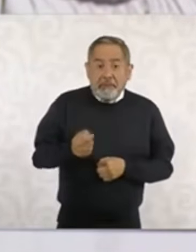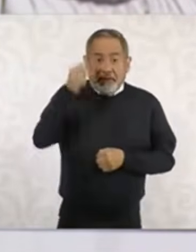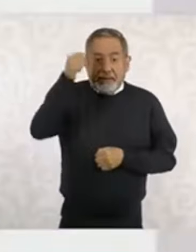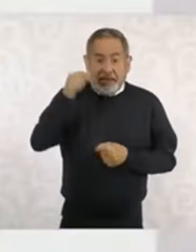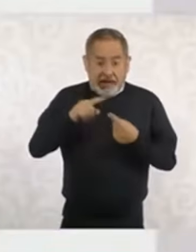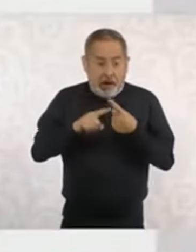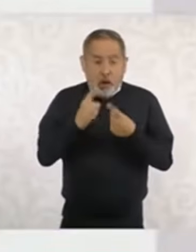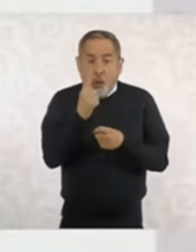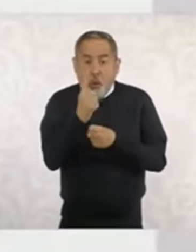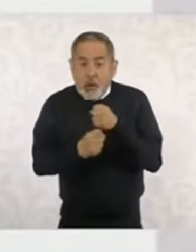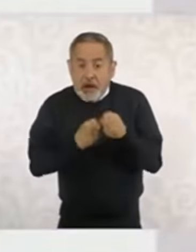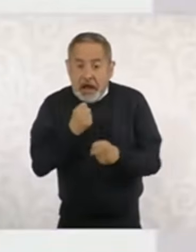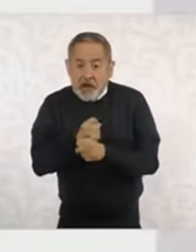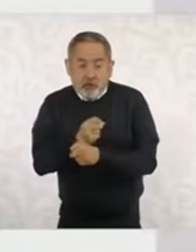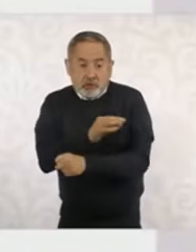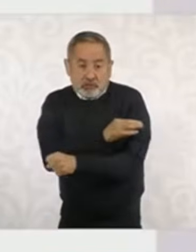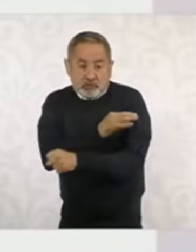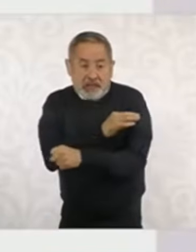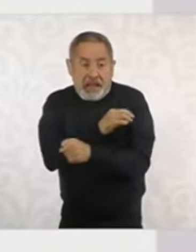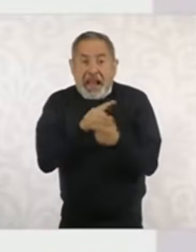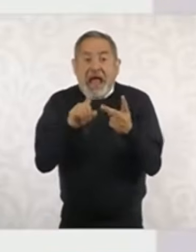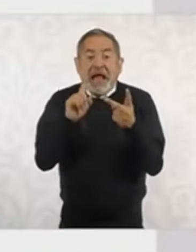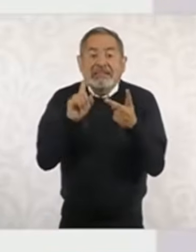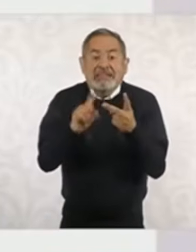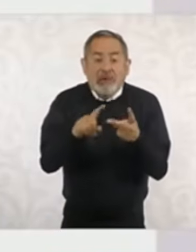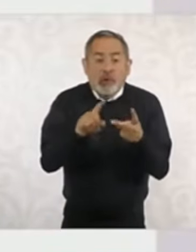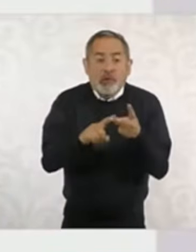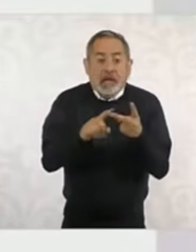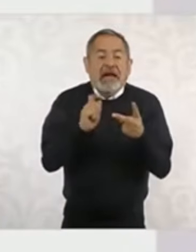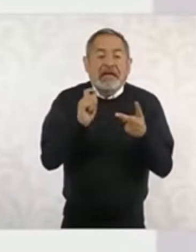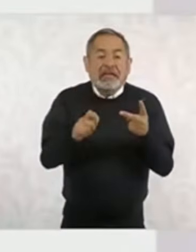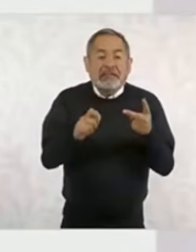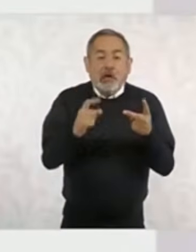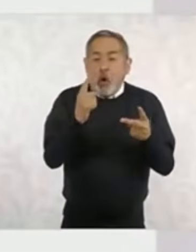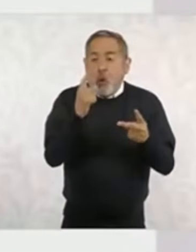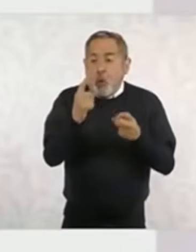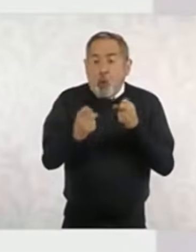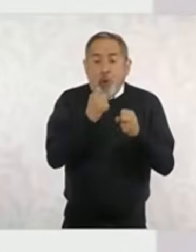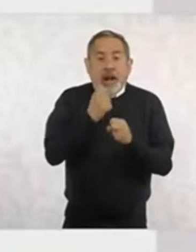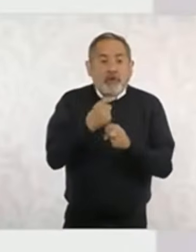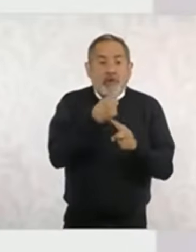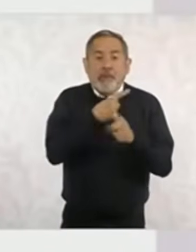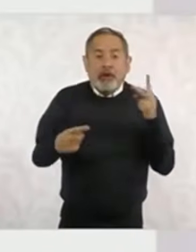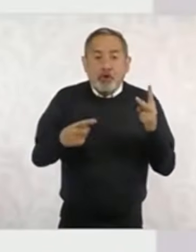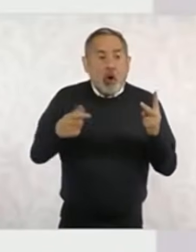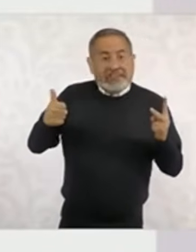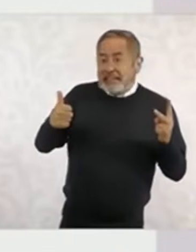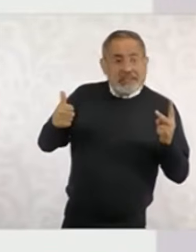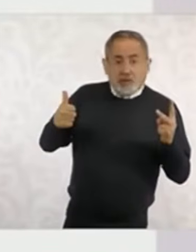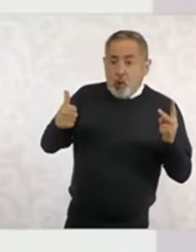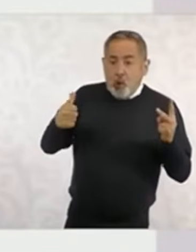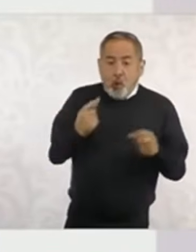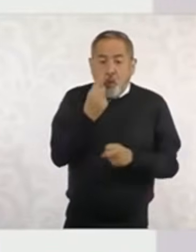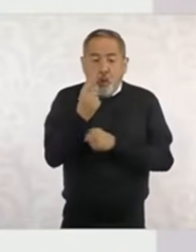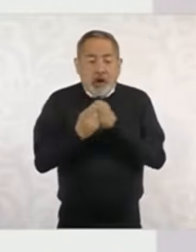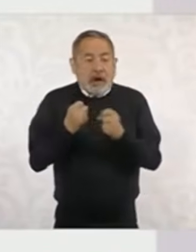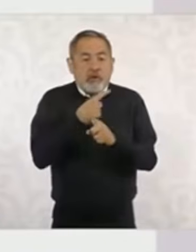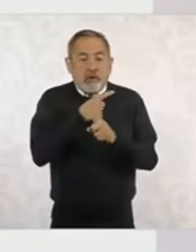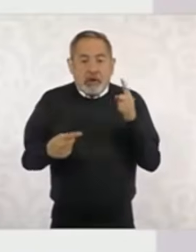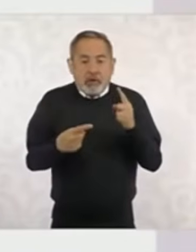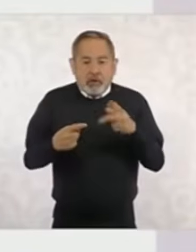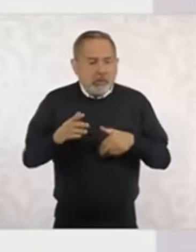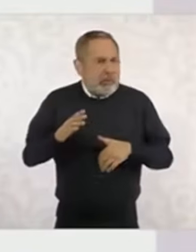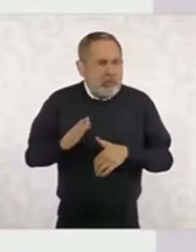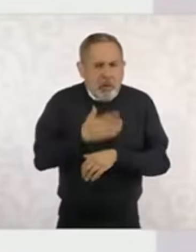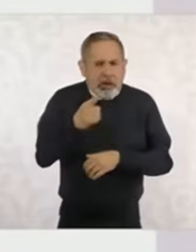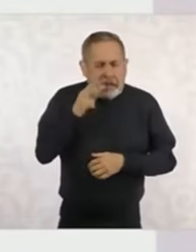año y la segunda vacuna a los 18 meses, al año y medio. ¿Por qué? Porque lo que empezó a ocurrir es